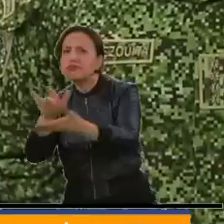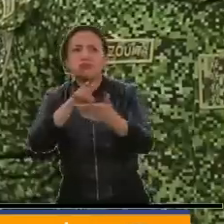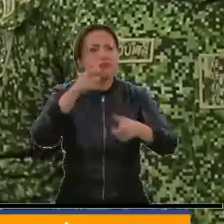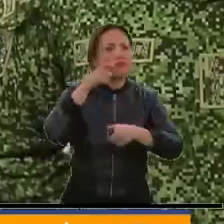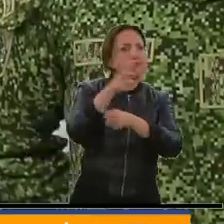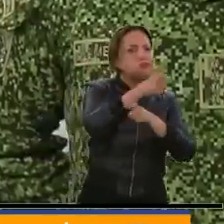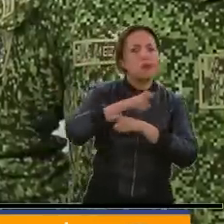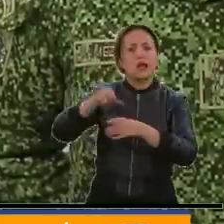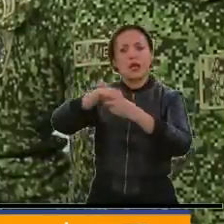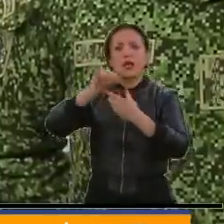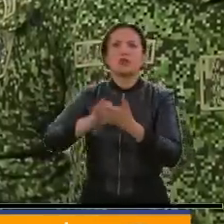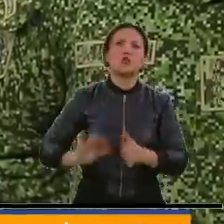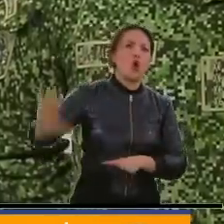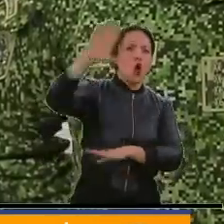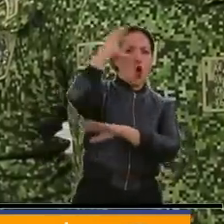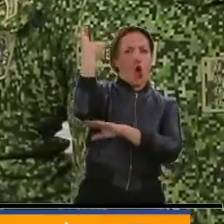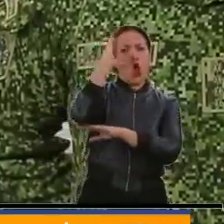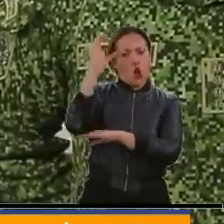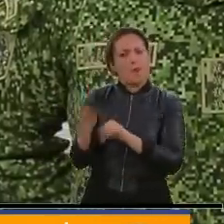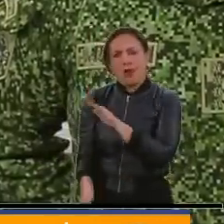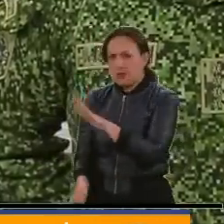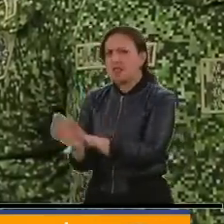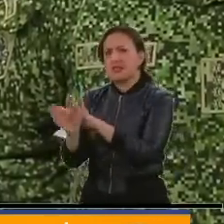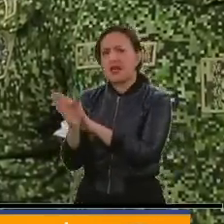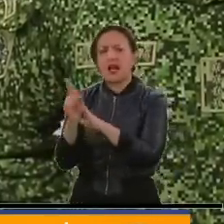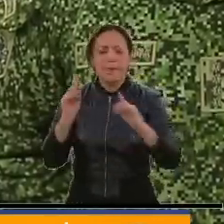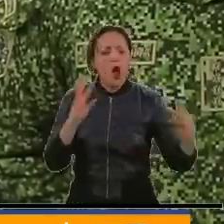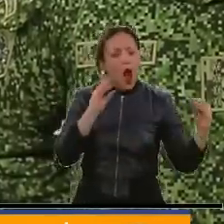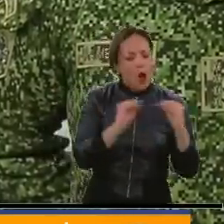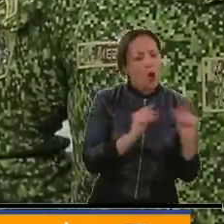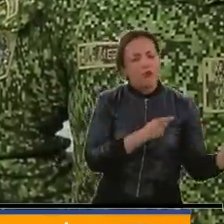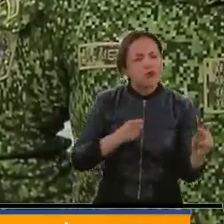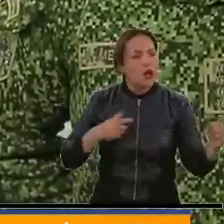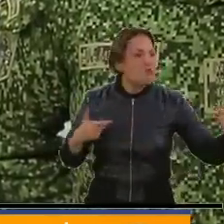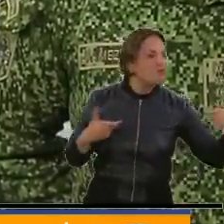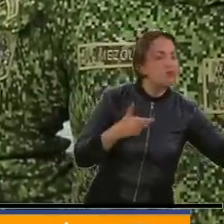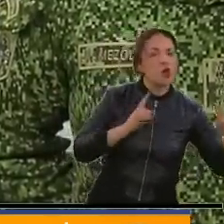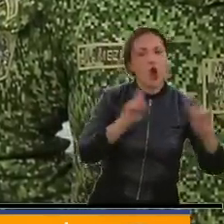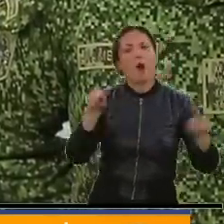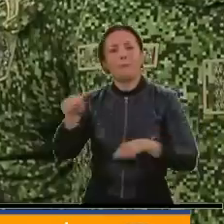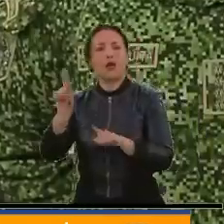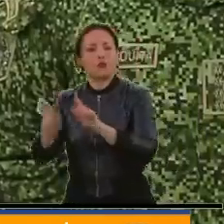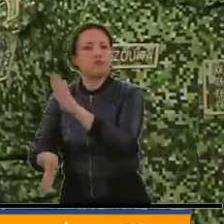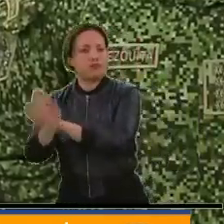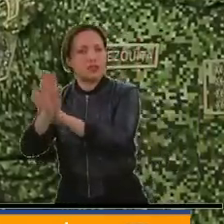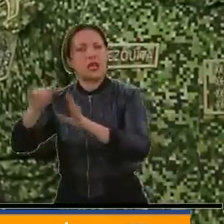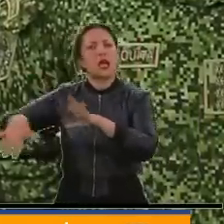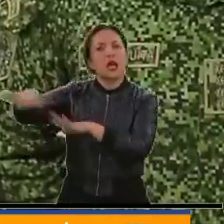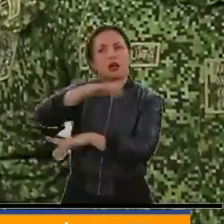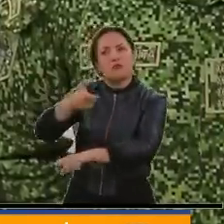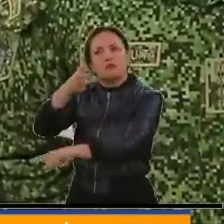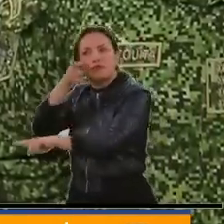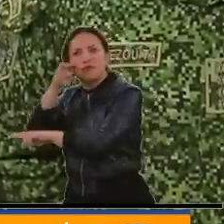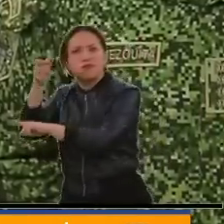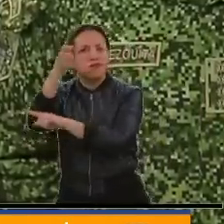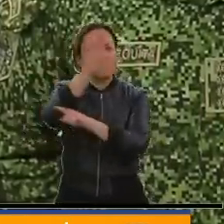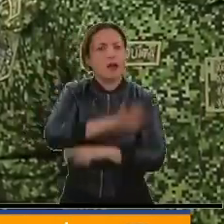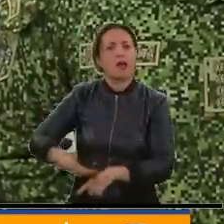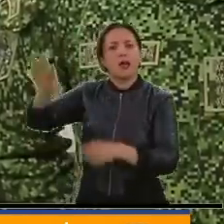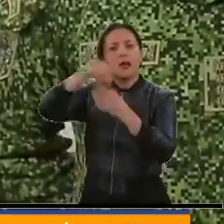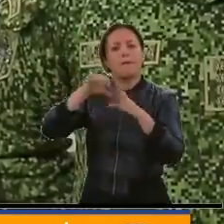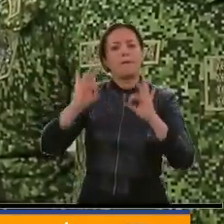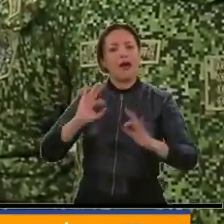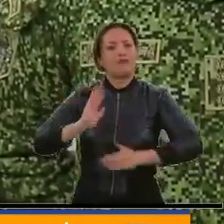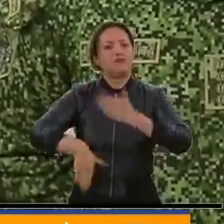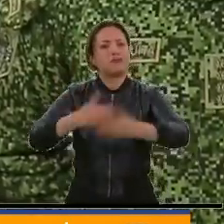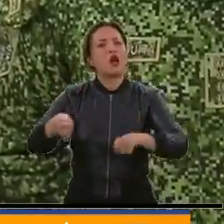la integridad del territorio nacional, el orden constitucional y legal y asegurar las condiciones necesarias para el ejercicio